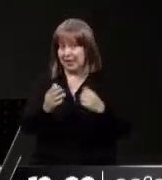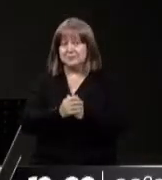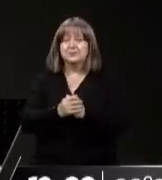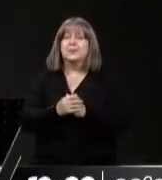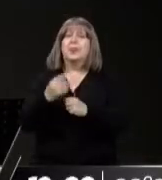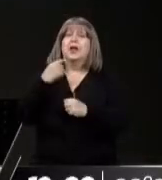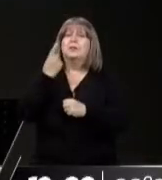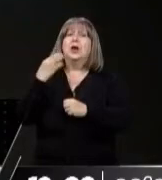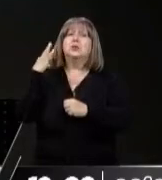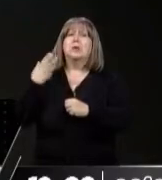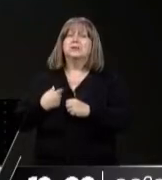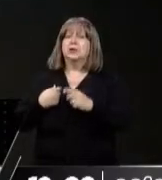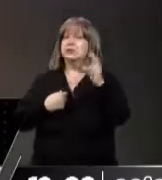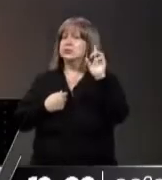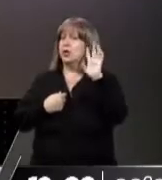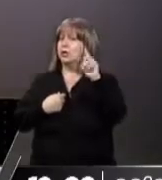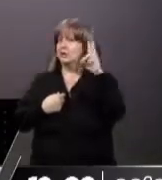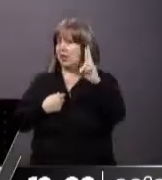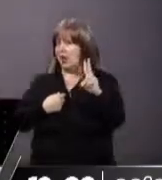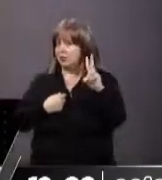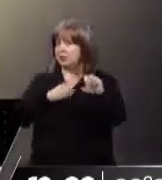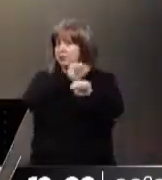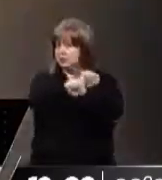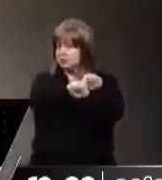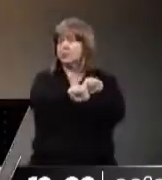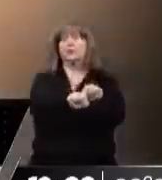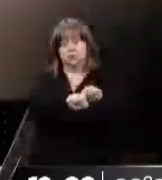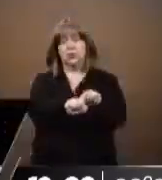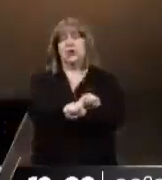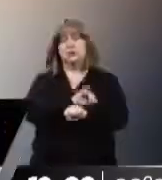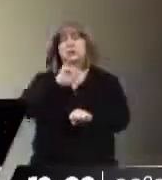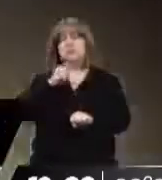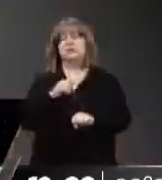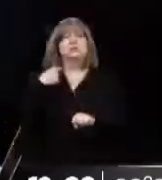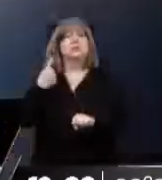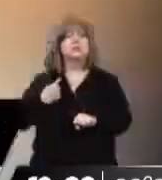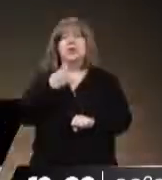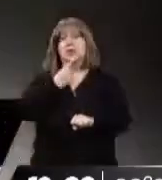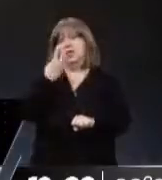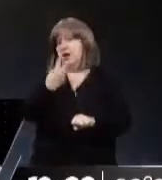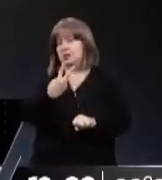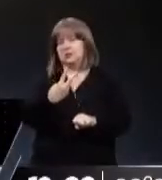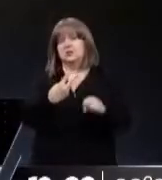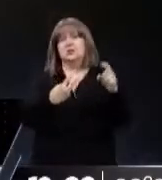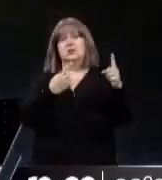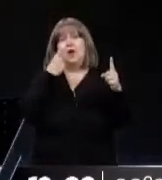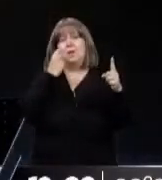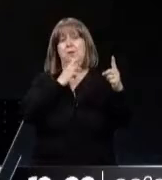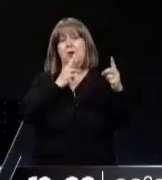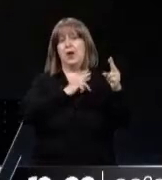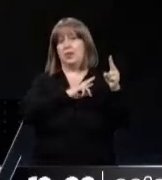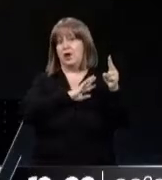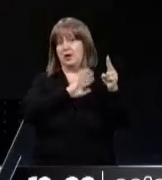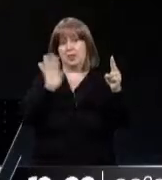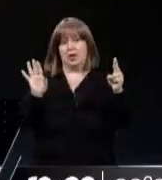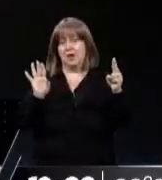dos los que están imputados por ahora sí por ahora sí y lo decíamos desde hace unos días se está llevando adelante esta investigación